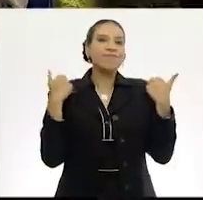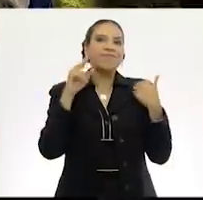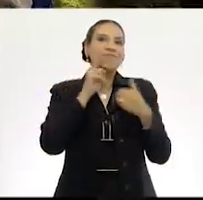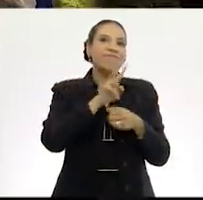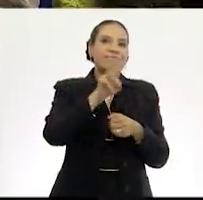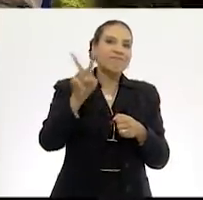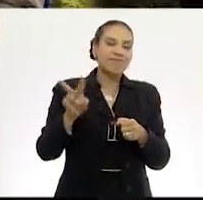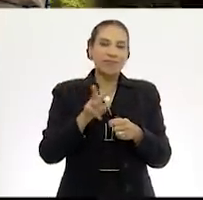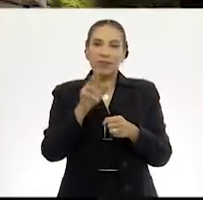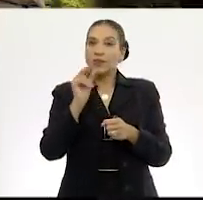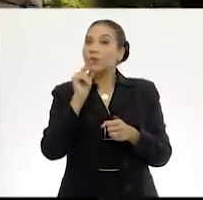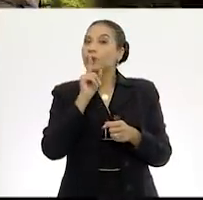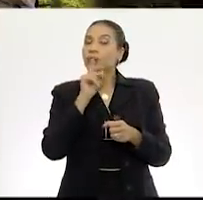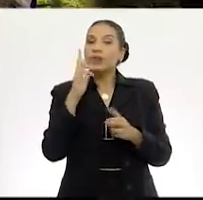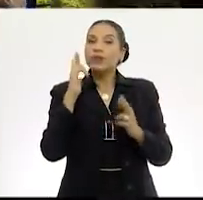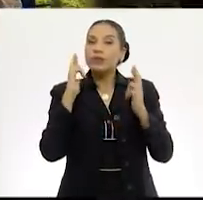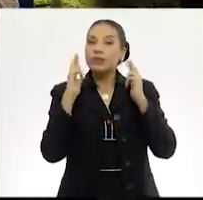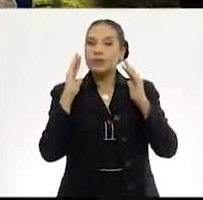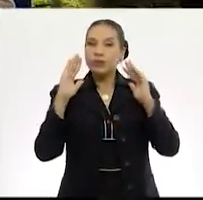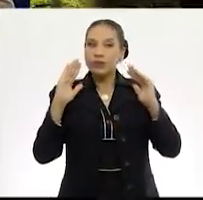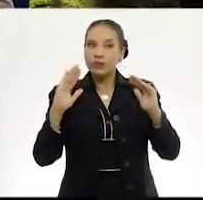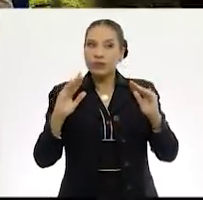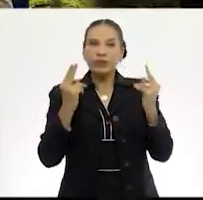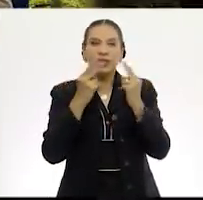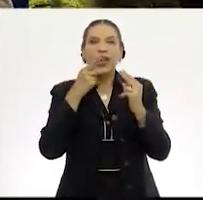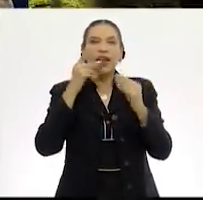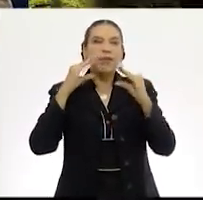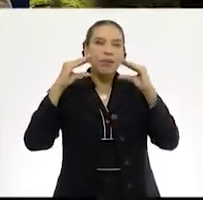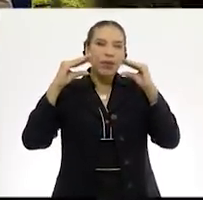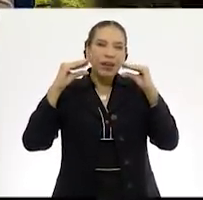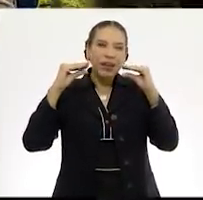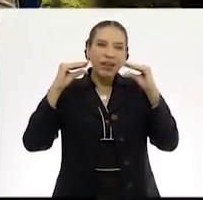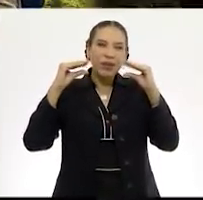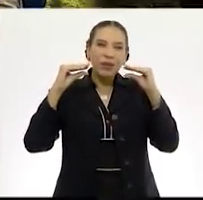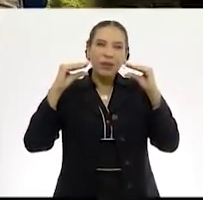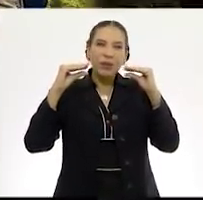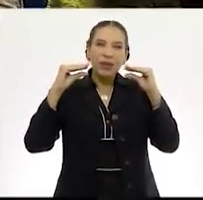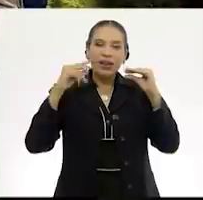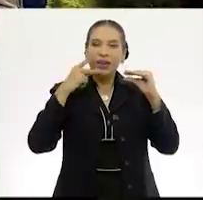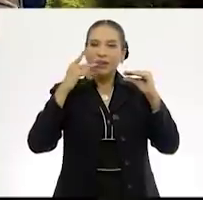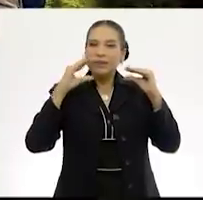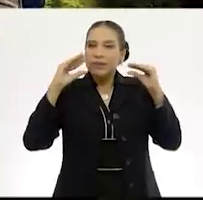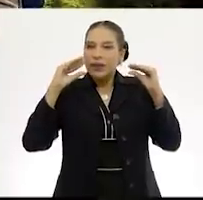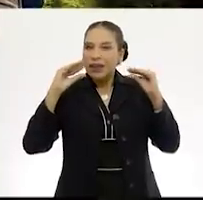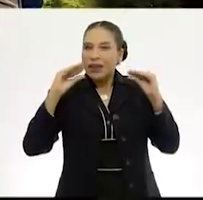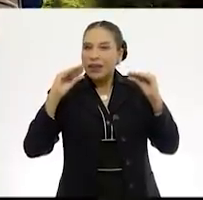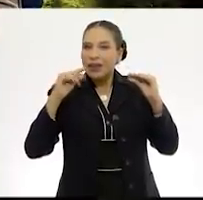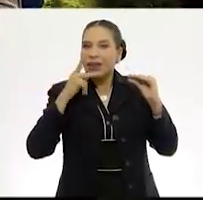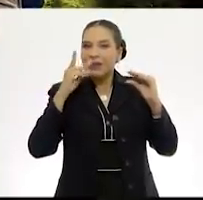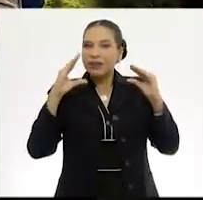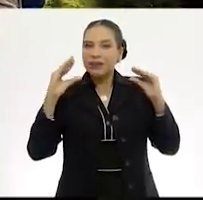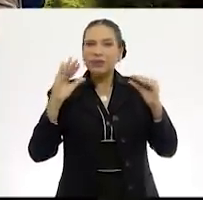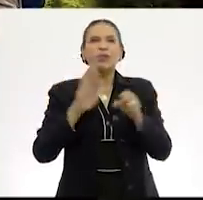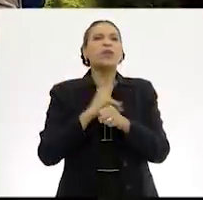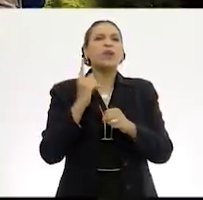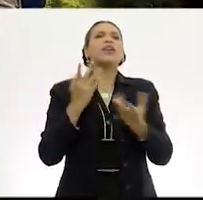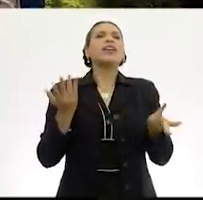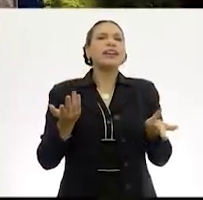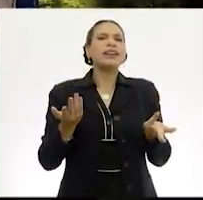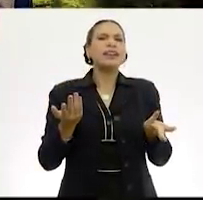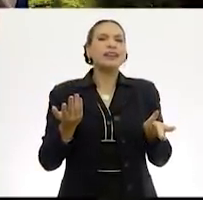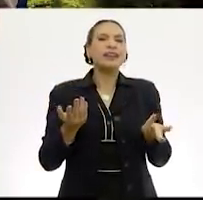No hay que hacer mucho ruido. Necesitamos hablar muy bajito. Muy bajito. Sí. ¿Y por qué,